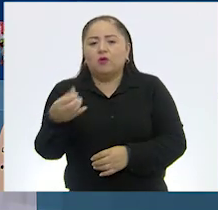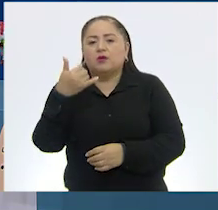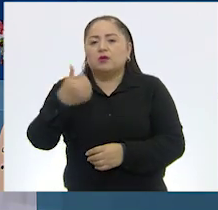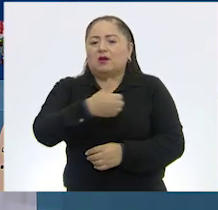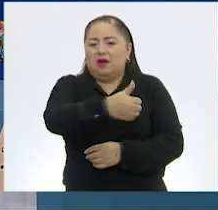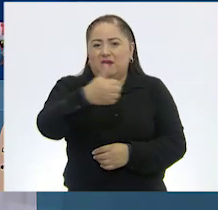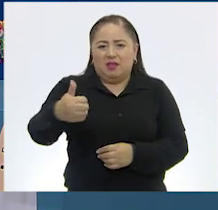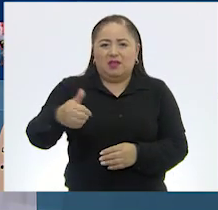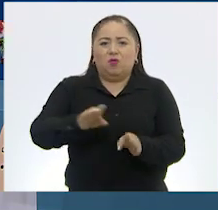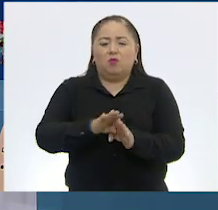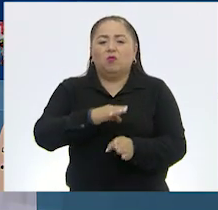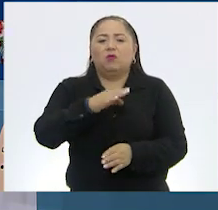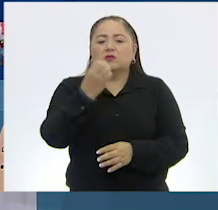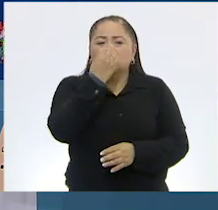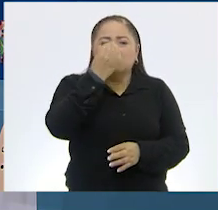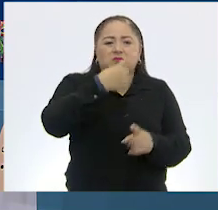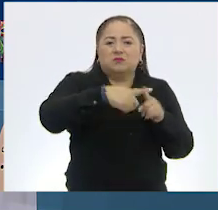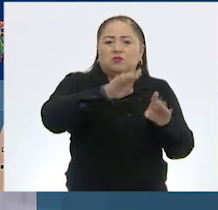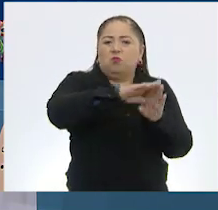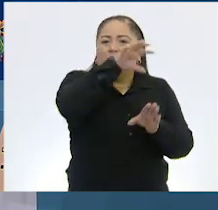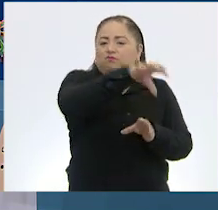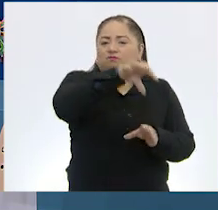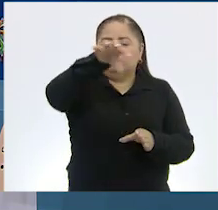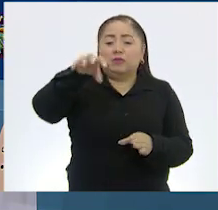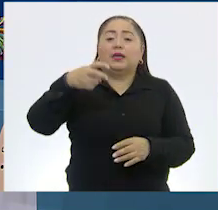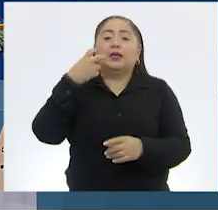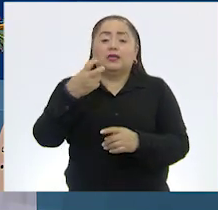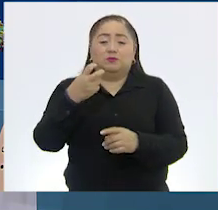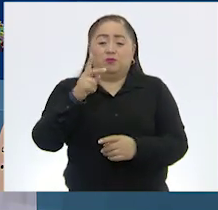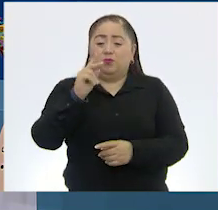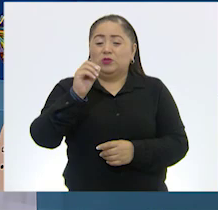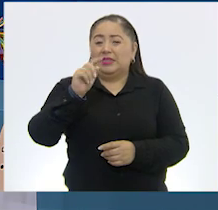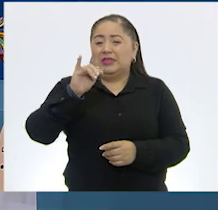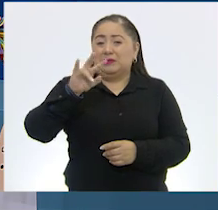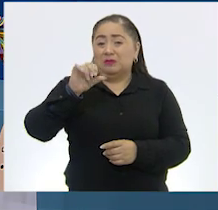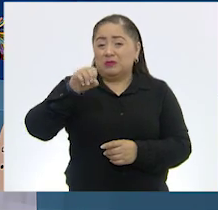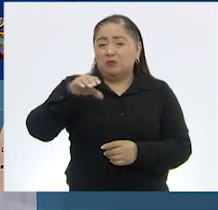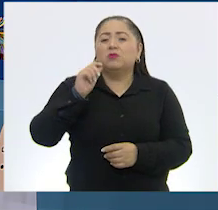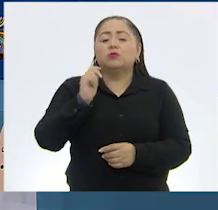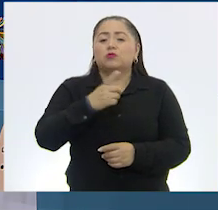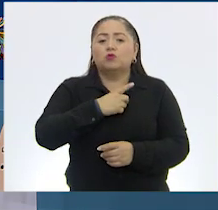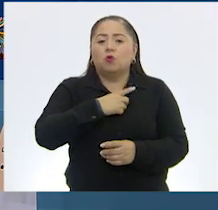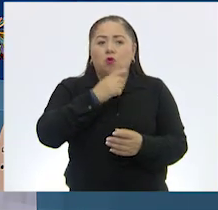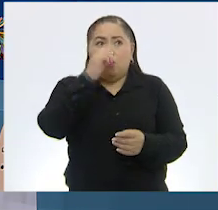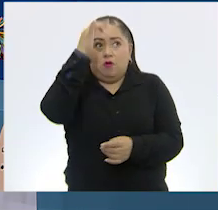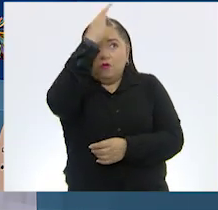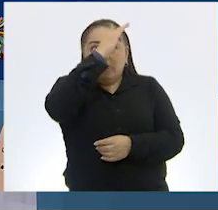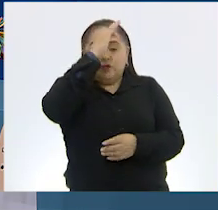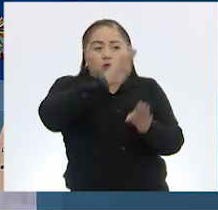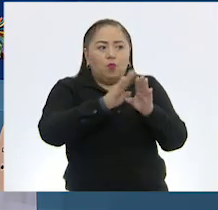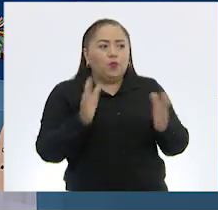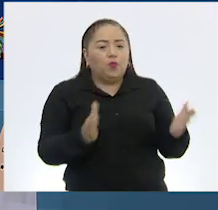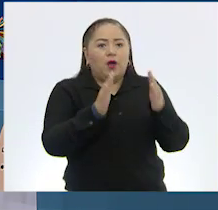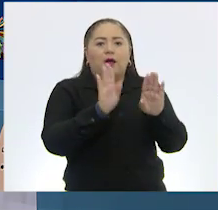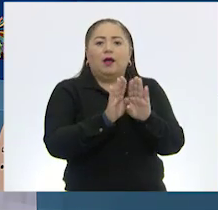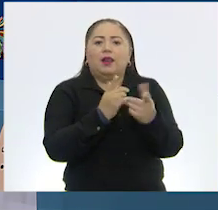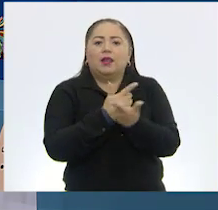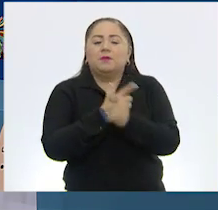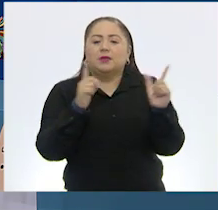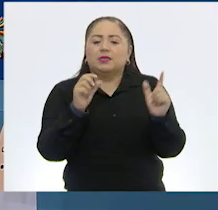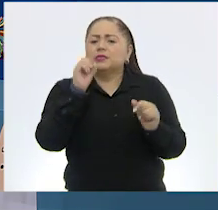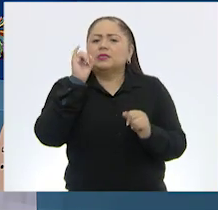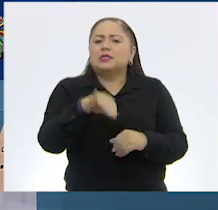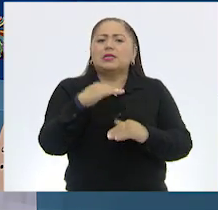cada sector cumple debidamente con su papel. El positivismo, entonces, no es una filosofía que impulse una libertad